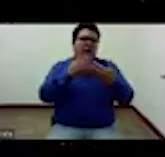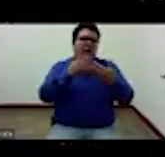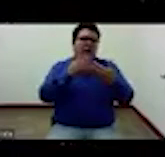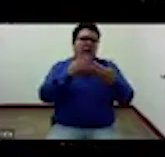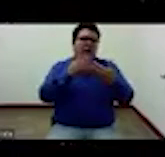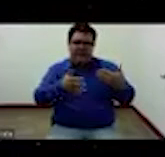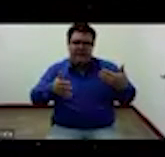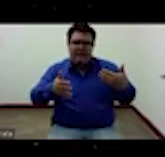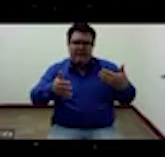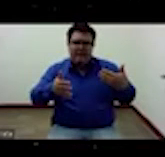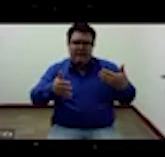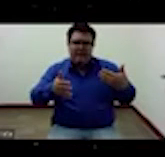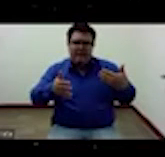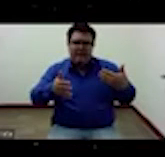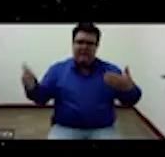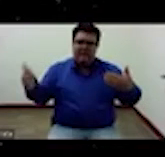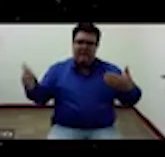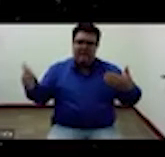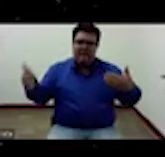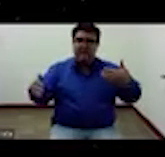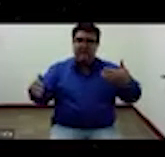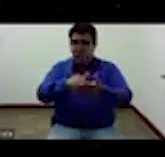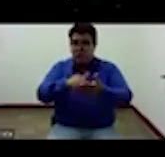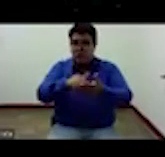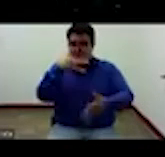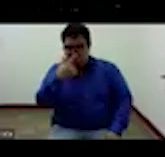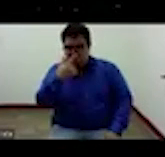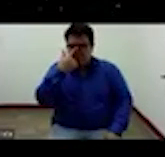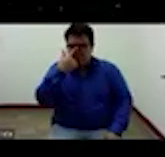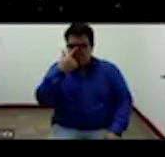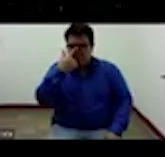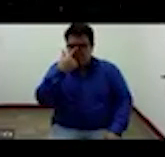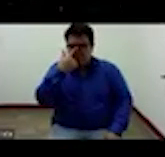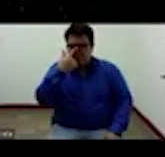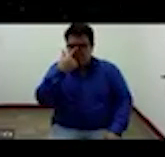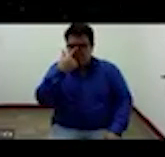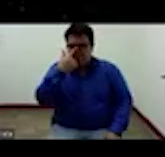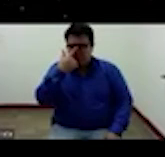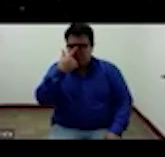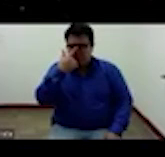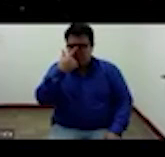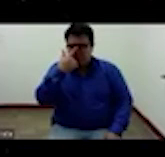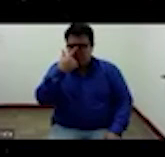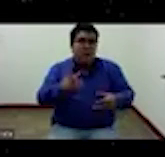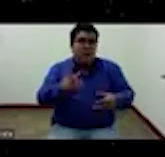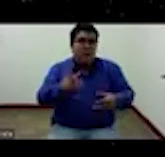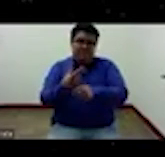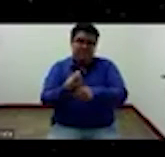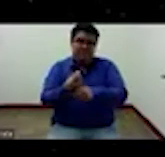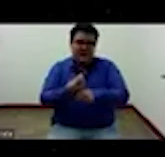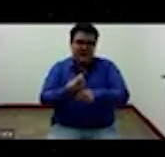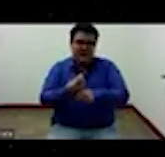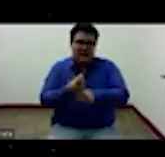Entonces, siempre me parece que el artista es el único responsable de definir los límites de